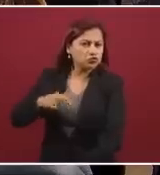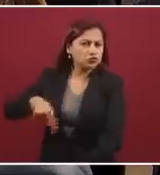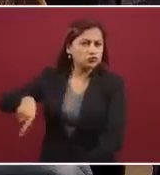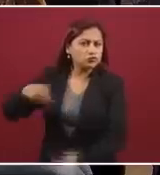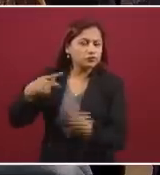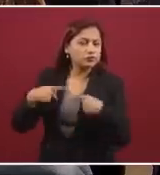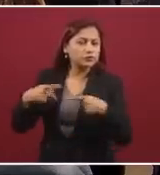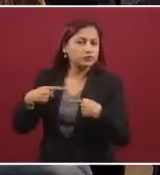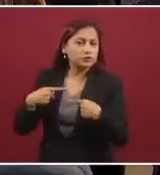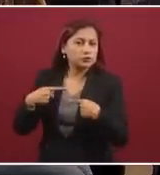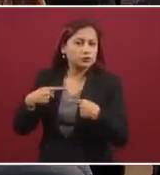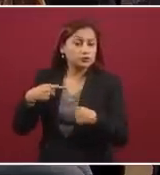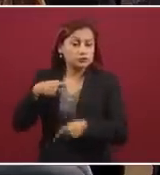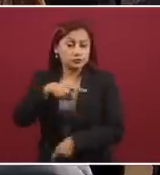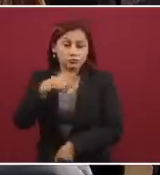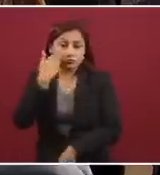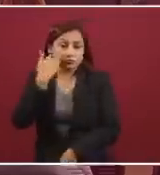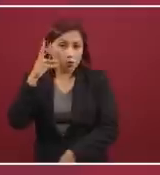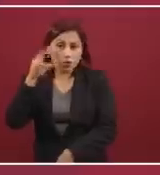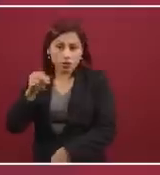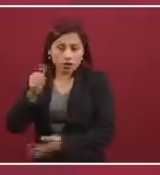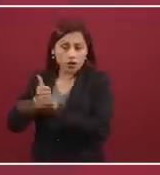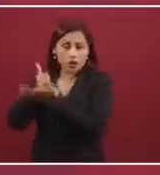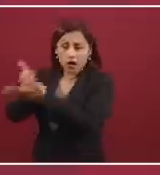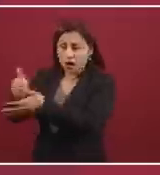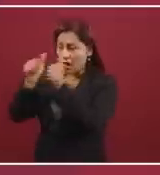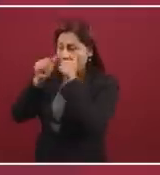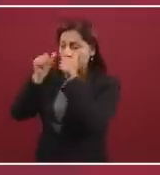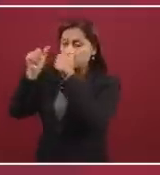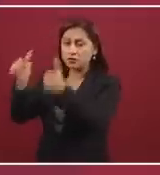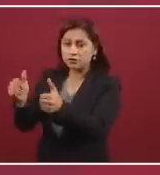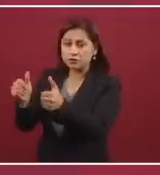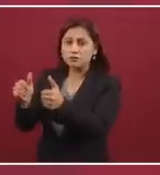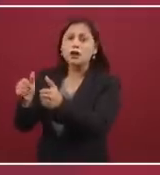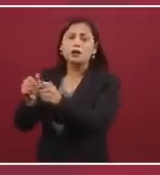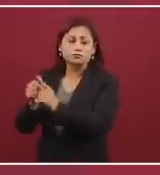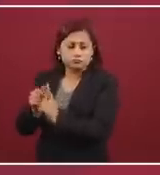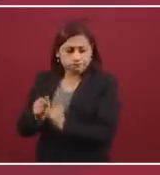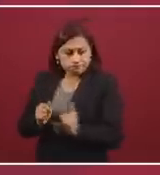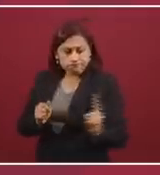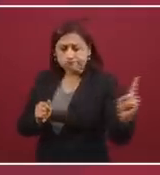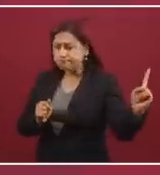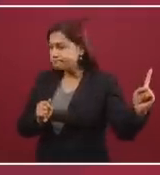este se aísle hice vuelva individualista